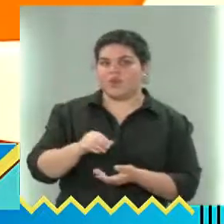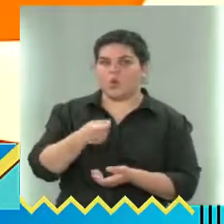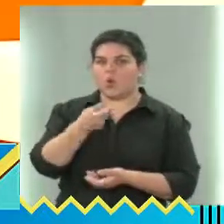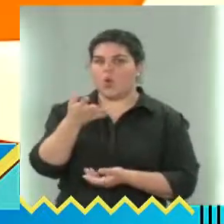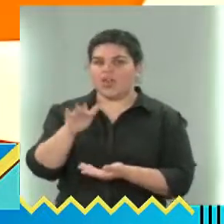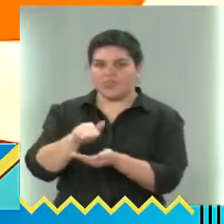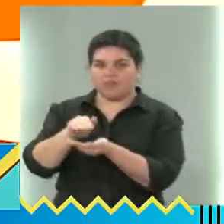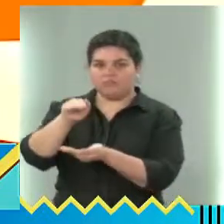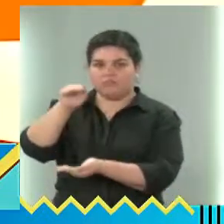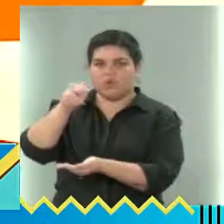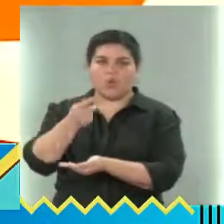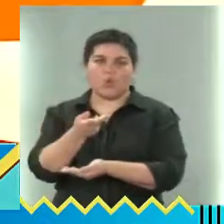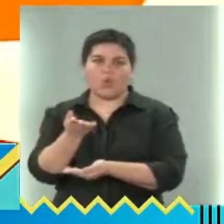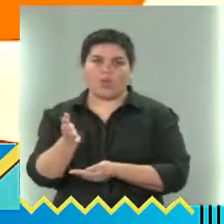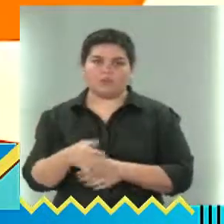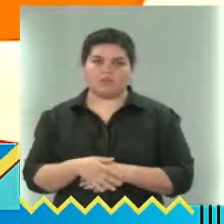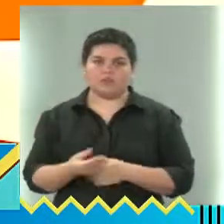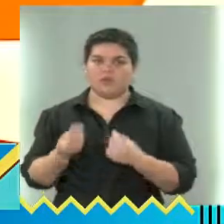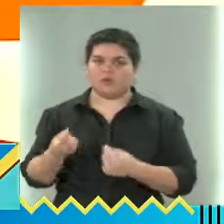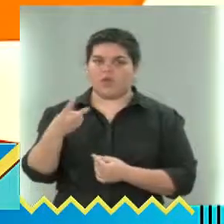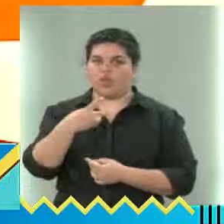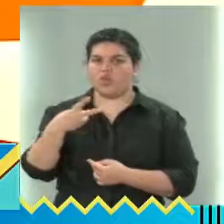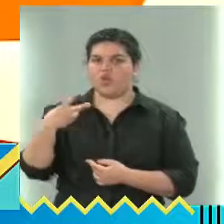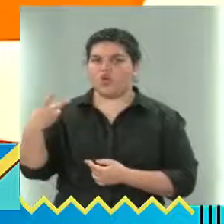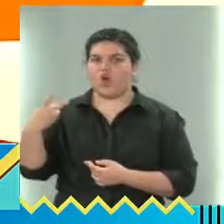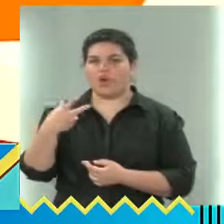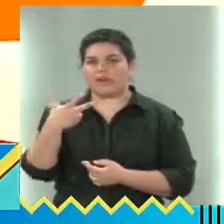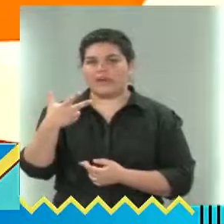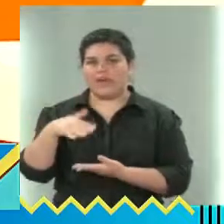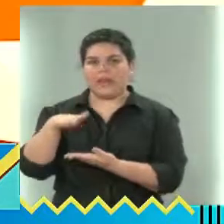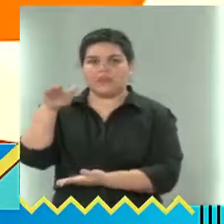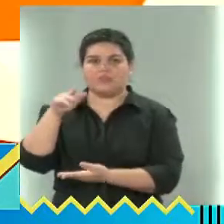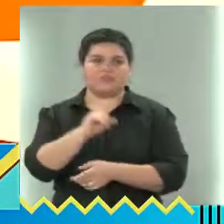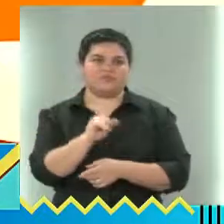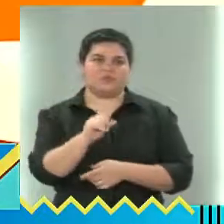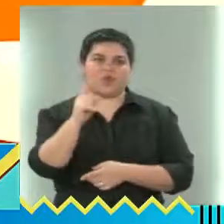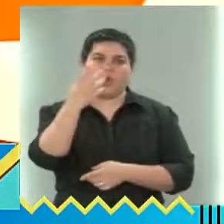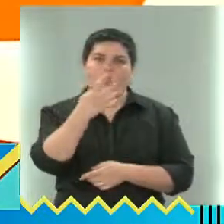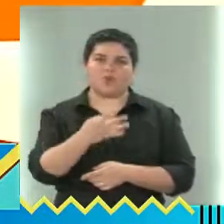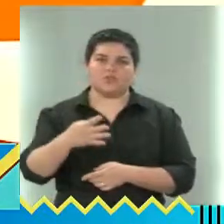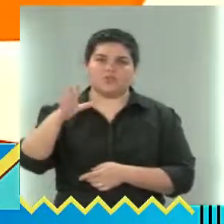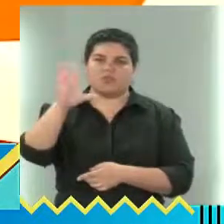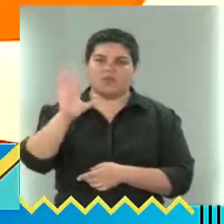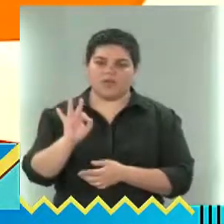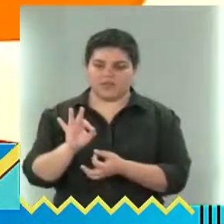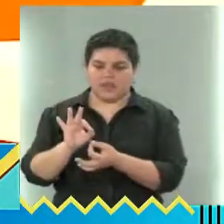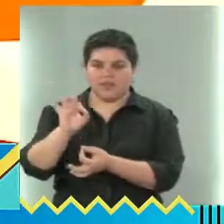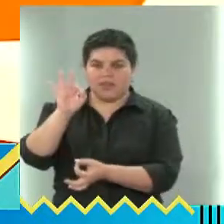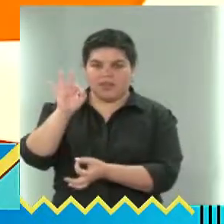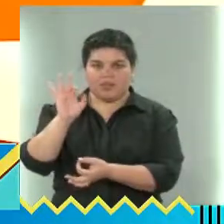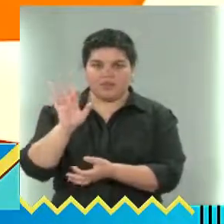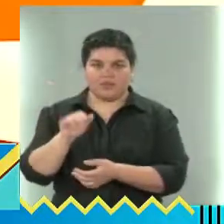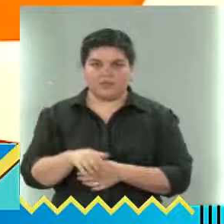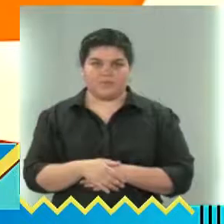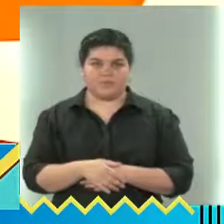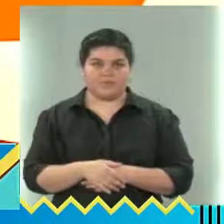llama la atención y se me van a sacar 2 litros, 3 litros. No. Se sacan 450 mililitros, es solo eso, a